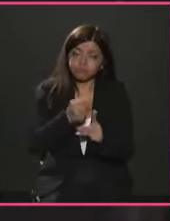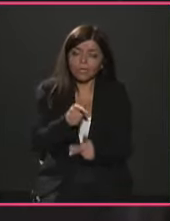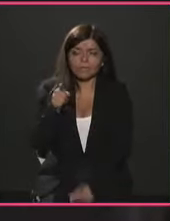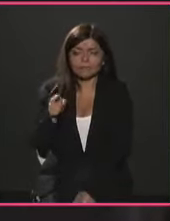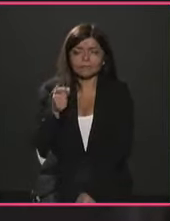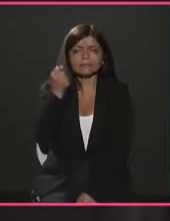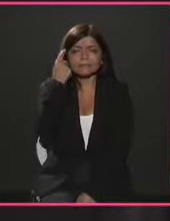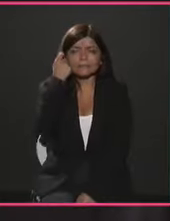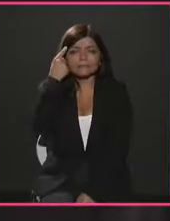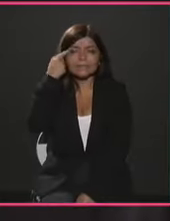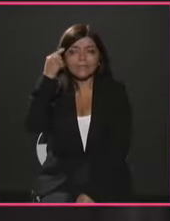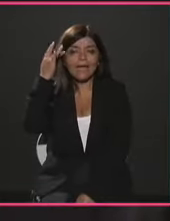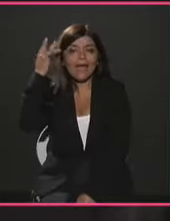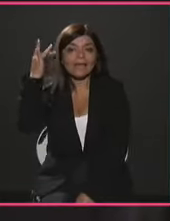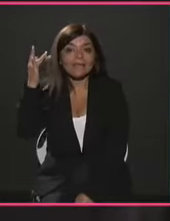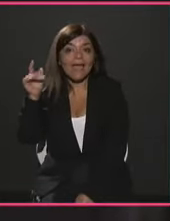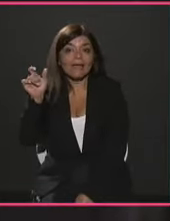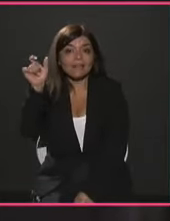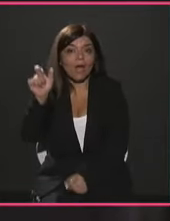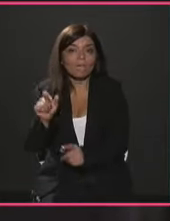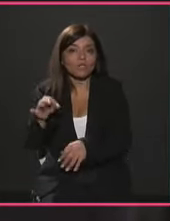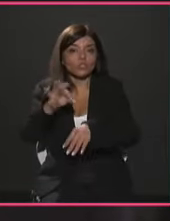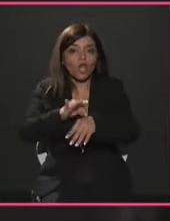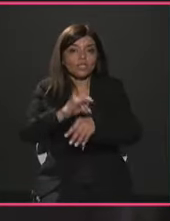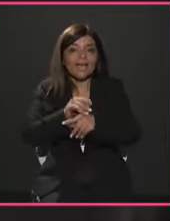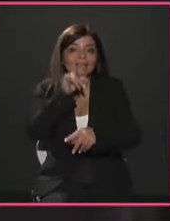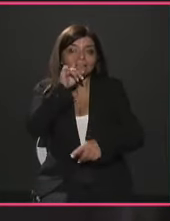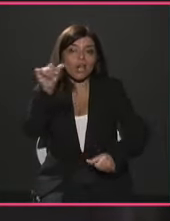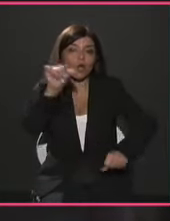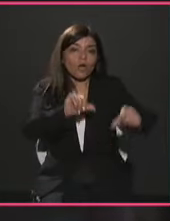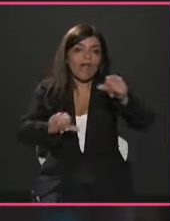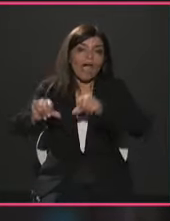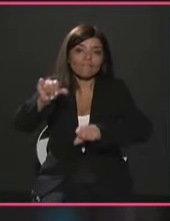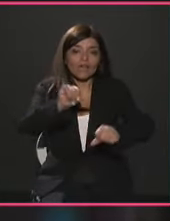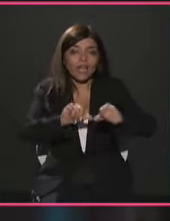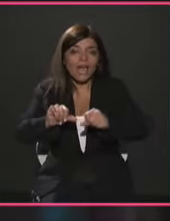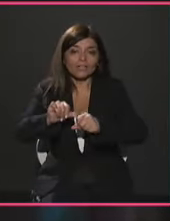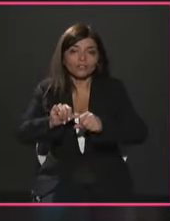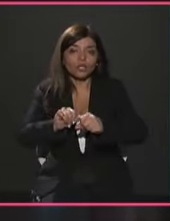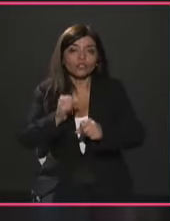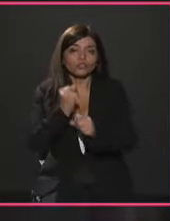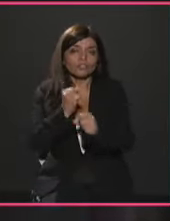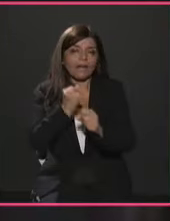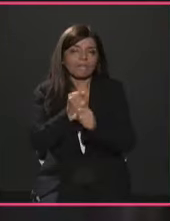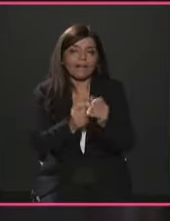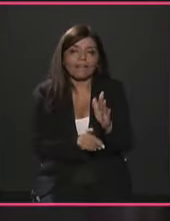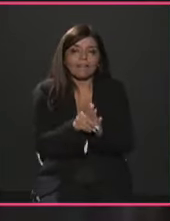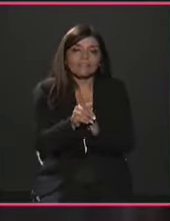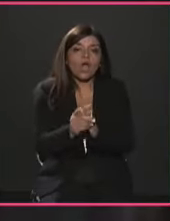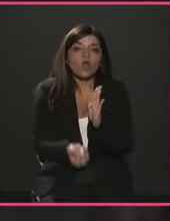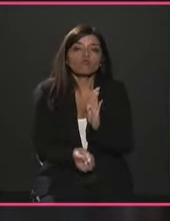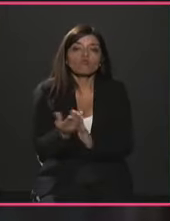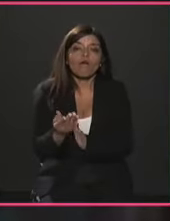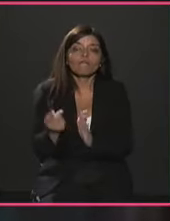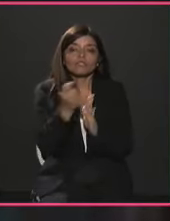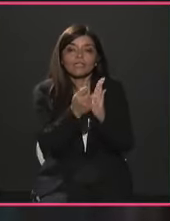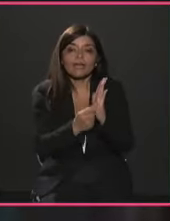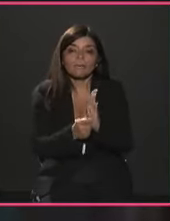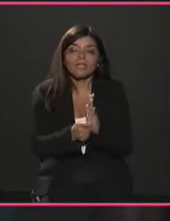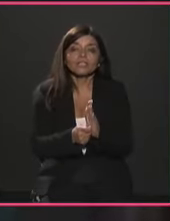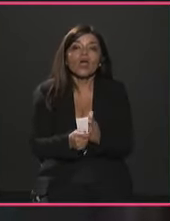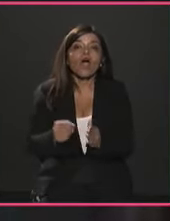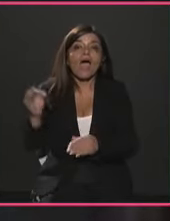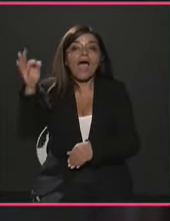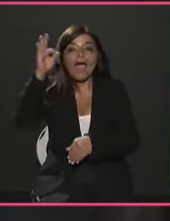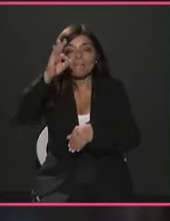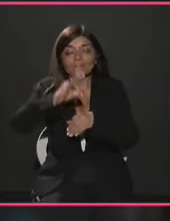científicos porque ella tiene es epidemióloga eh tiene un laboratorio en San Diego trabaja desarrollos de nuevos tratamientos enfermedades del siglo XXI suma